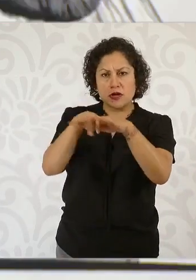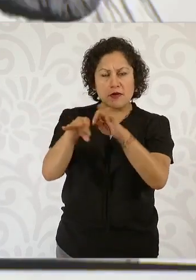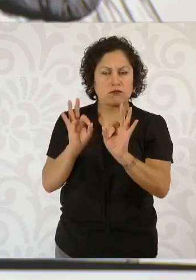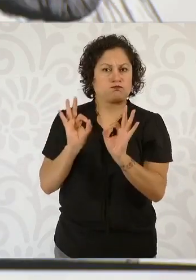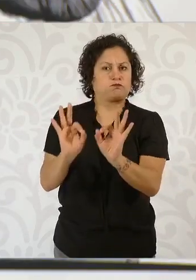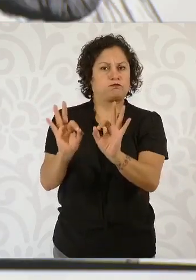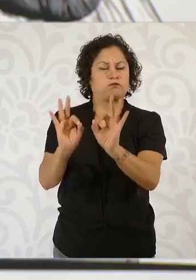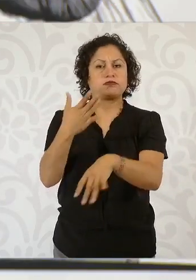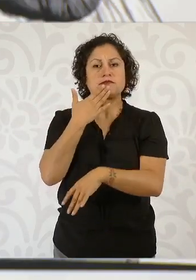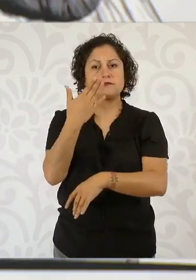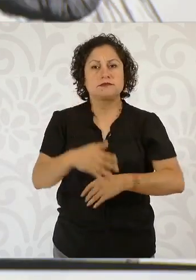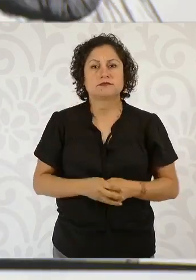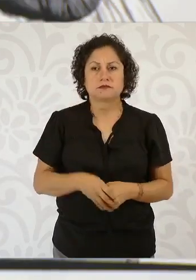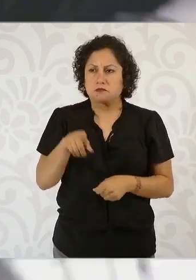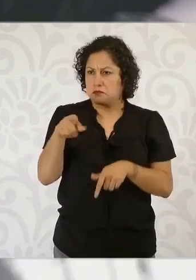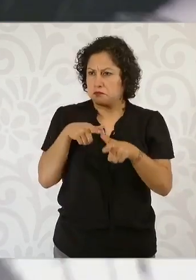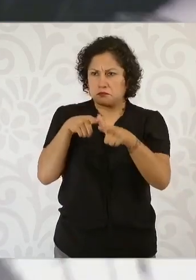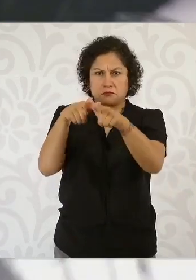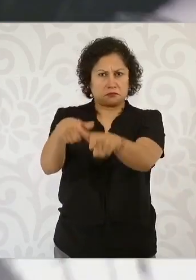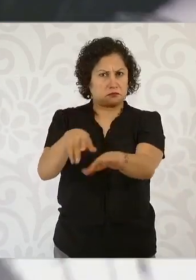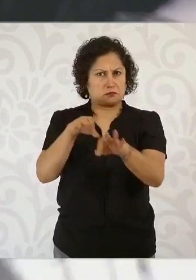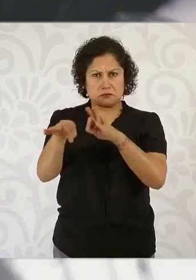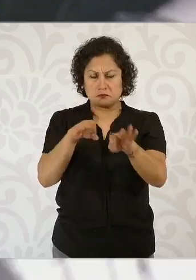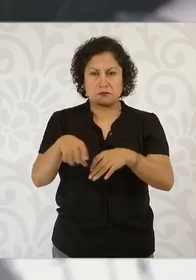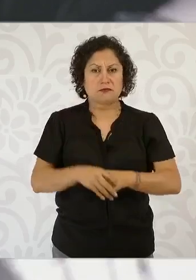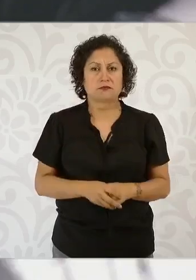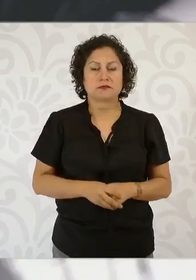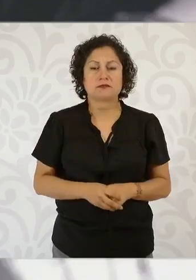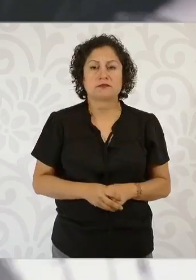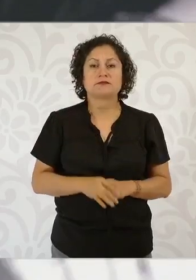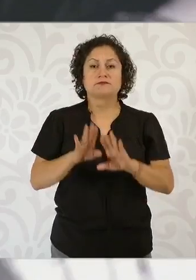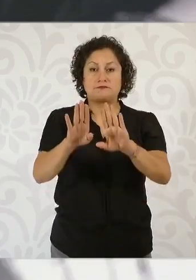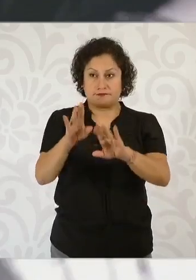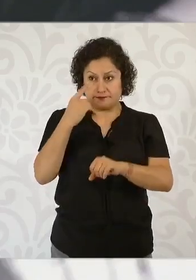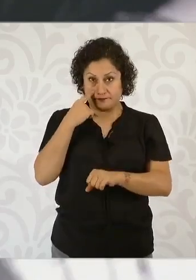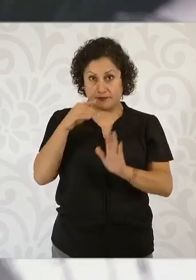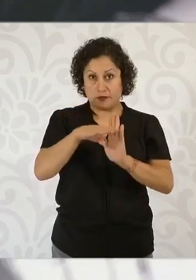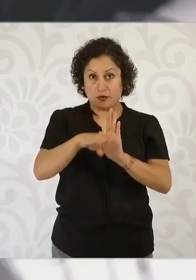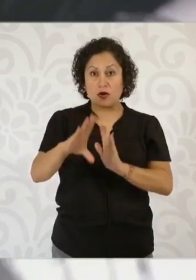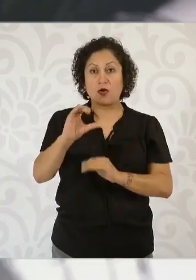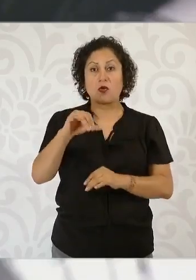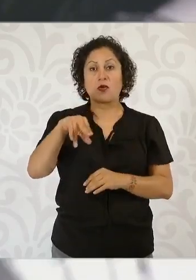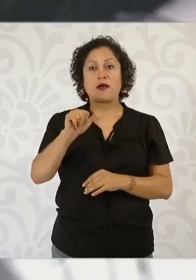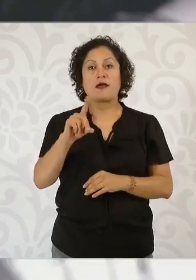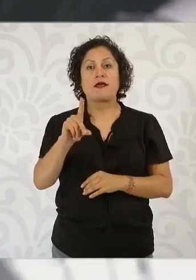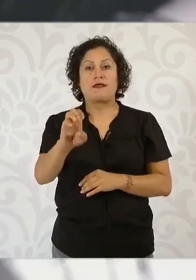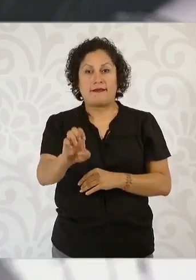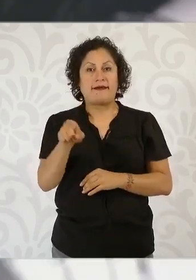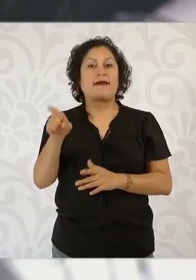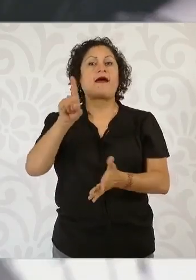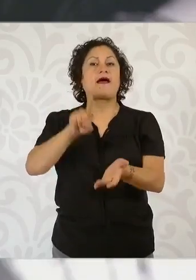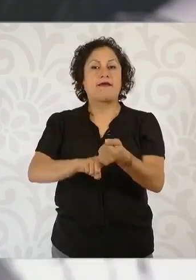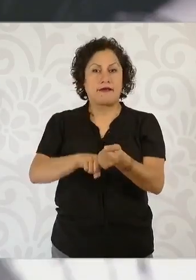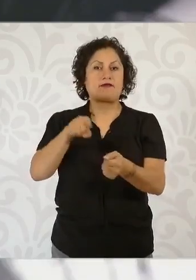y va a seguirlo haciendo. En la CONADE se queda digamos, todo lo que tiene que